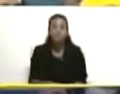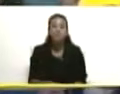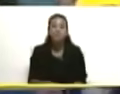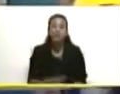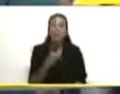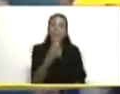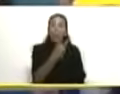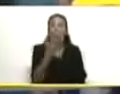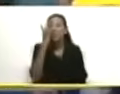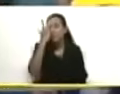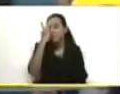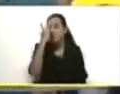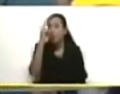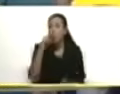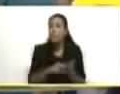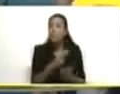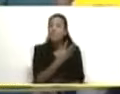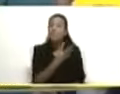2 de febrero